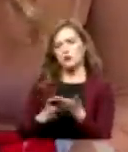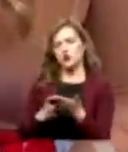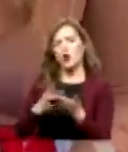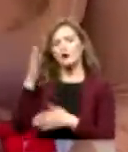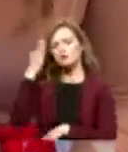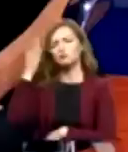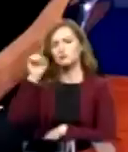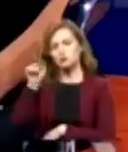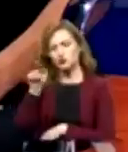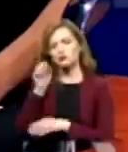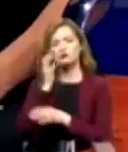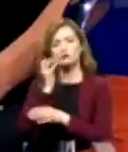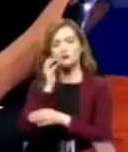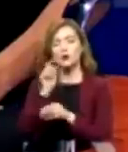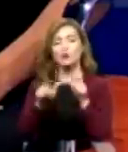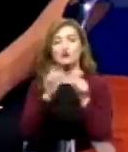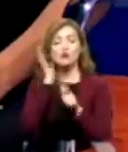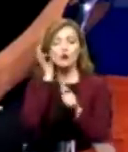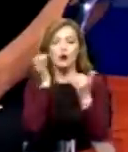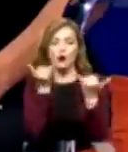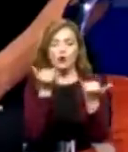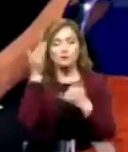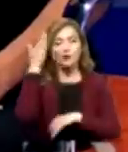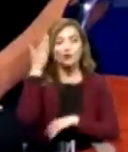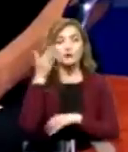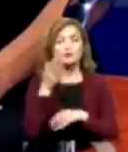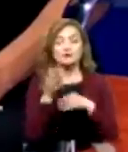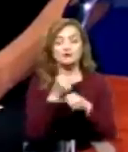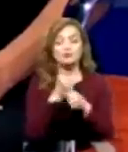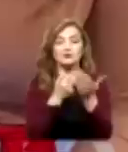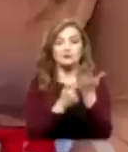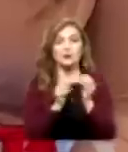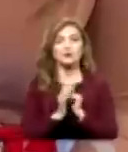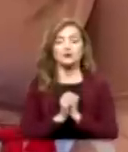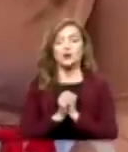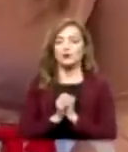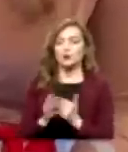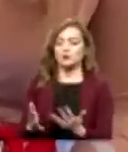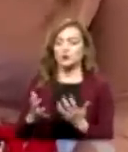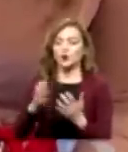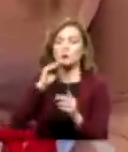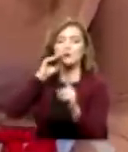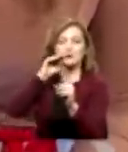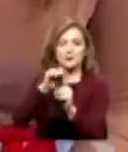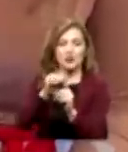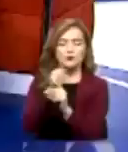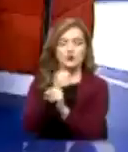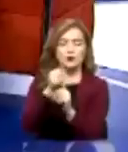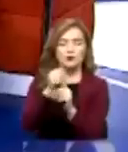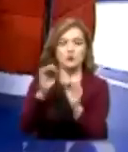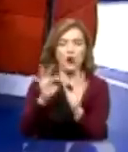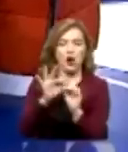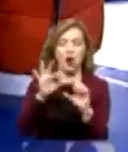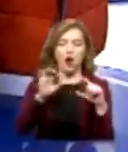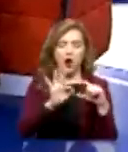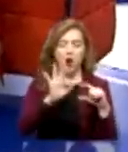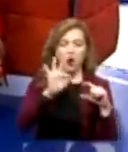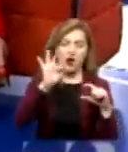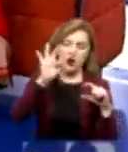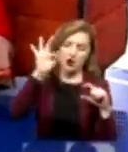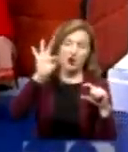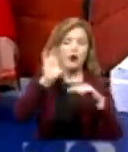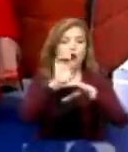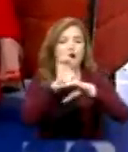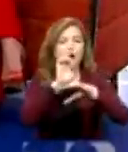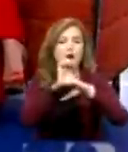de acá muchas mujeres sabrán cómo actuar, ¿no? Verónica, yo quisiera que nos des un mensaje. La violencia crece en nuestro país, el machismo también, y las mujeres